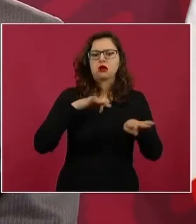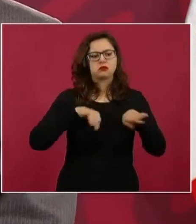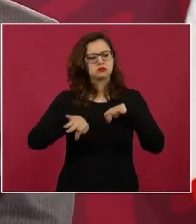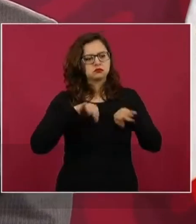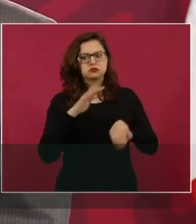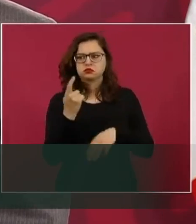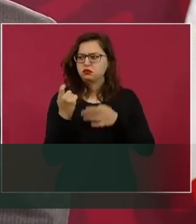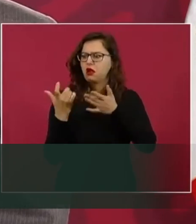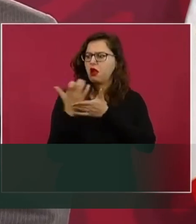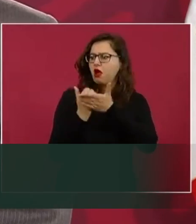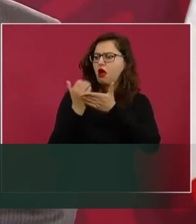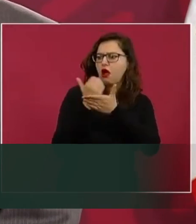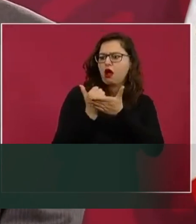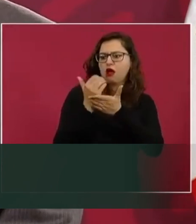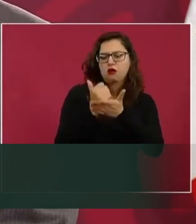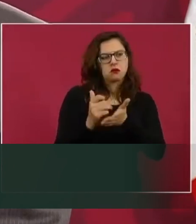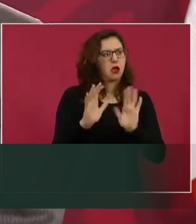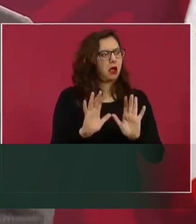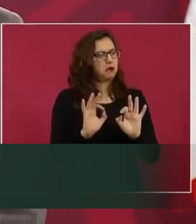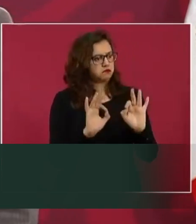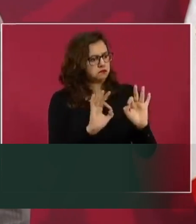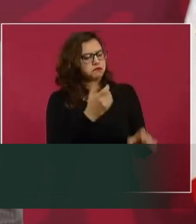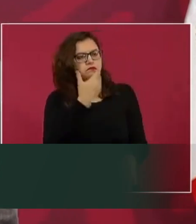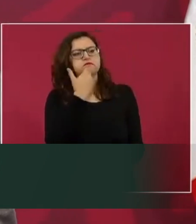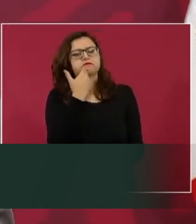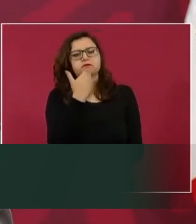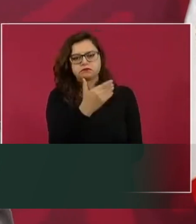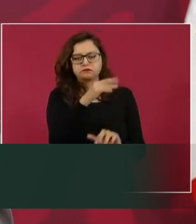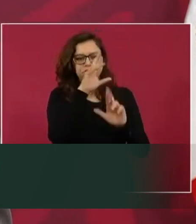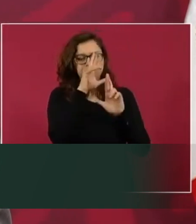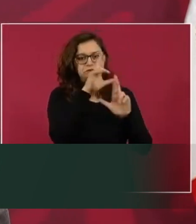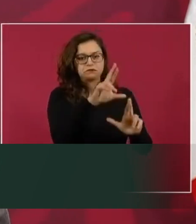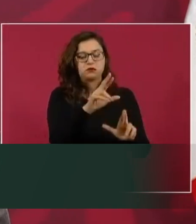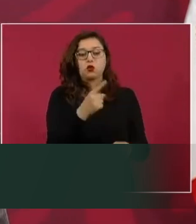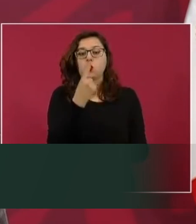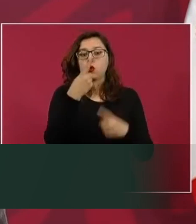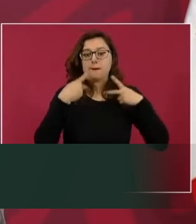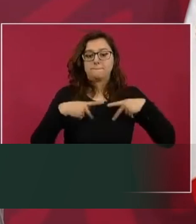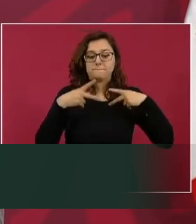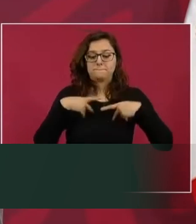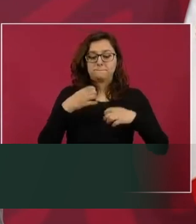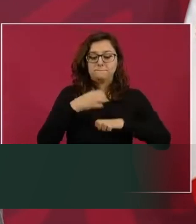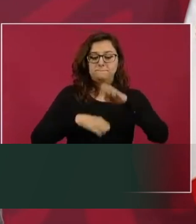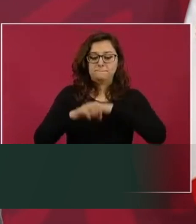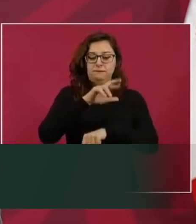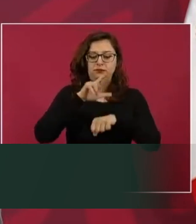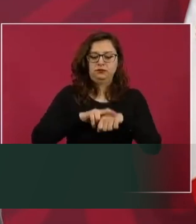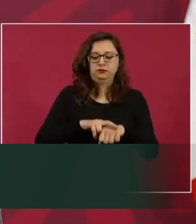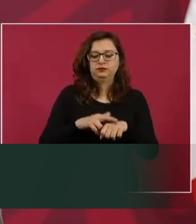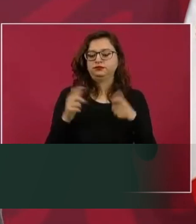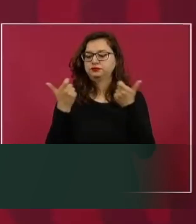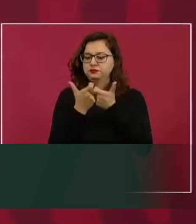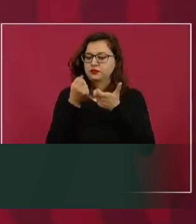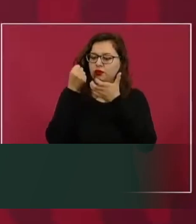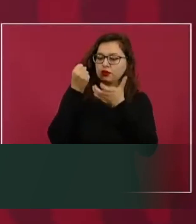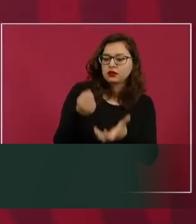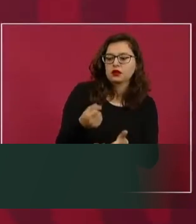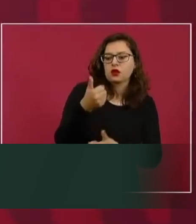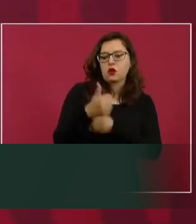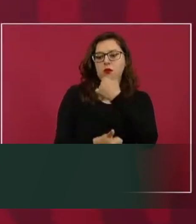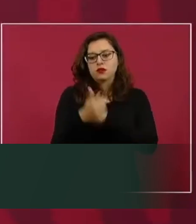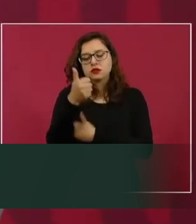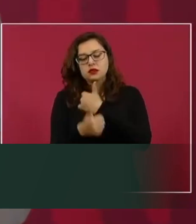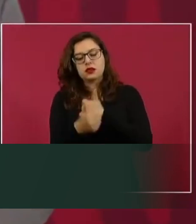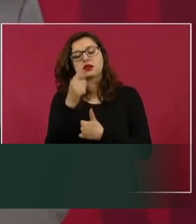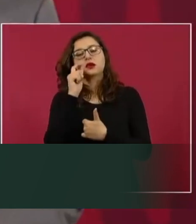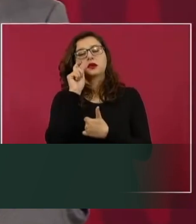El presidente Andrés Manuel López Obrador dijo que el próximo domingo 20 de marzo pernoctará en el hotel que construyó la Secretaría de la Defensa Nacional en las